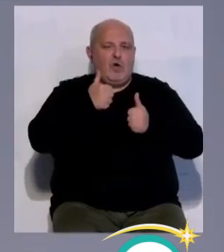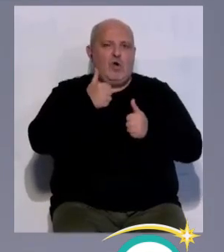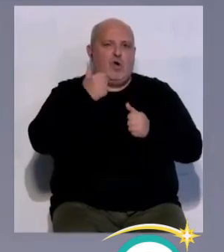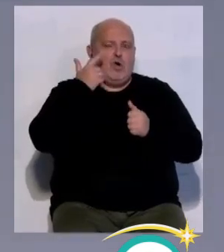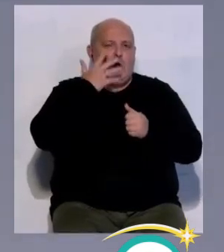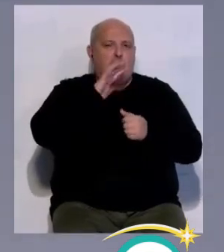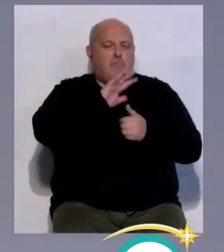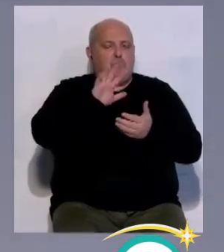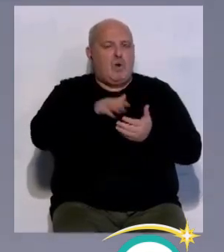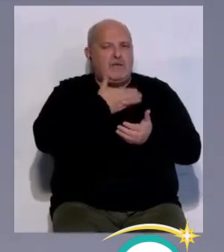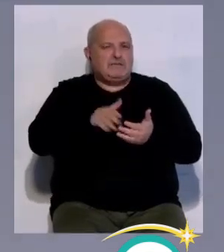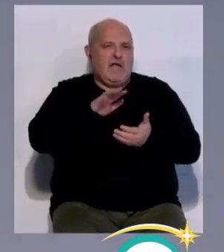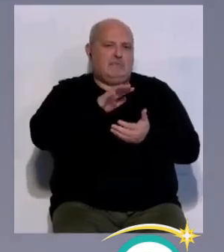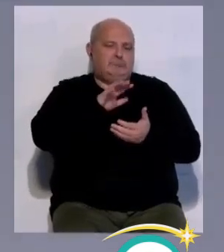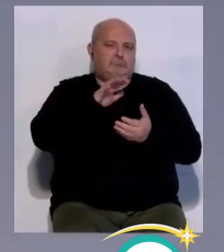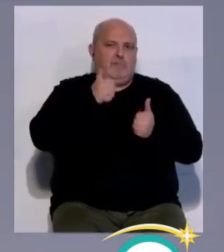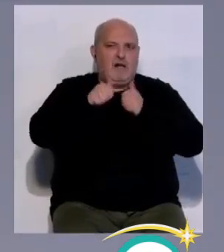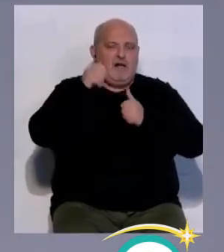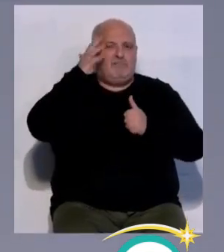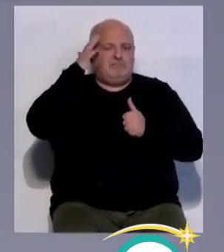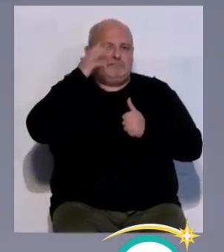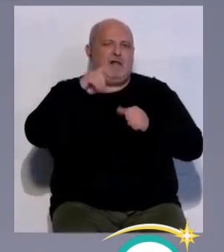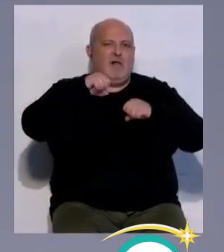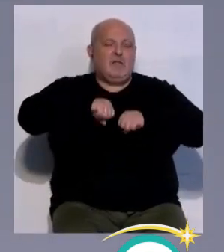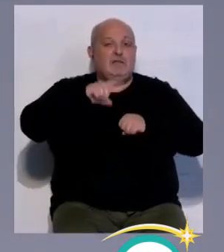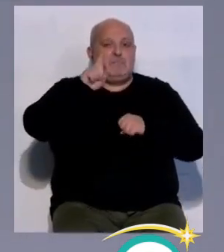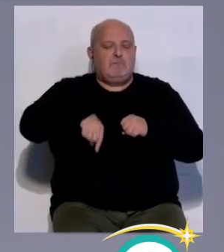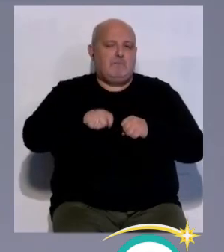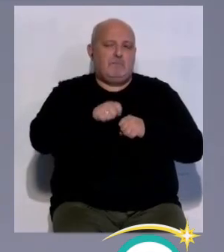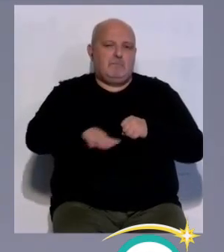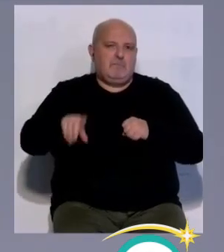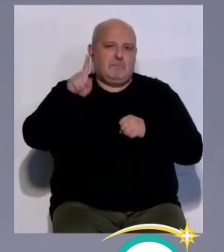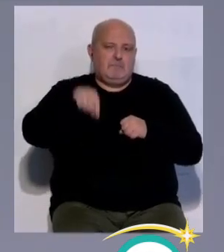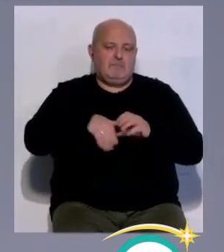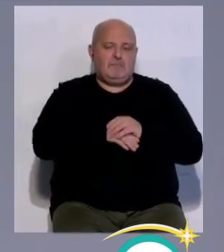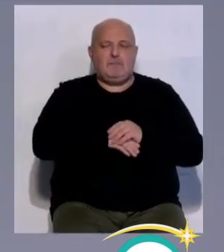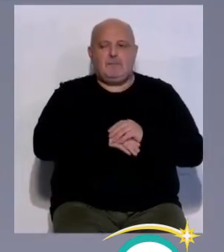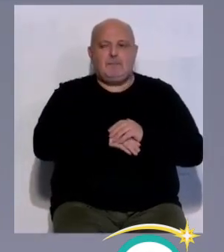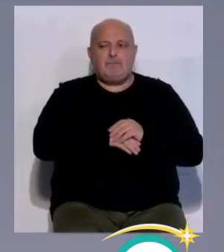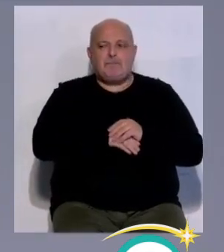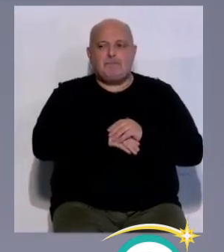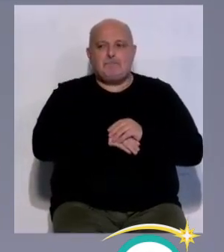objeto, poesía, todo mundo de ficción y fantasía para los adultos, pero también para los más pequeños de la casa.